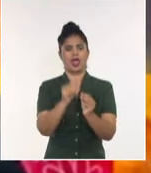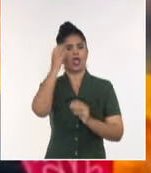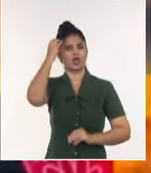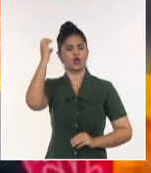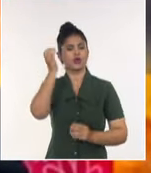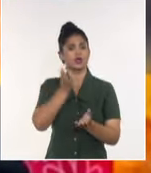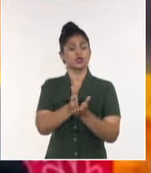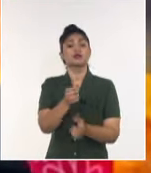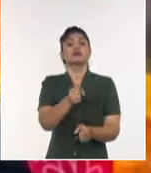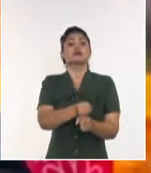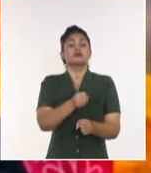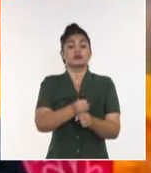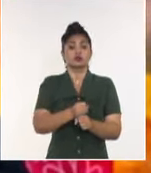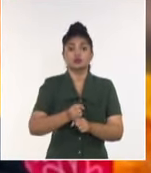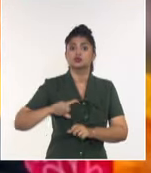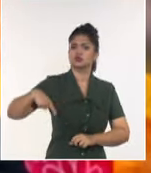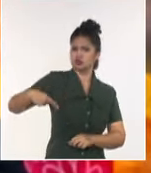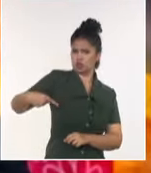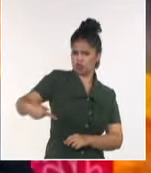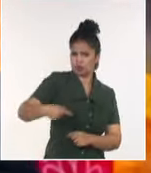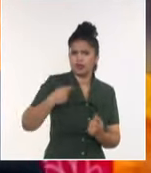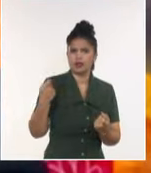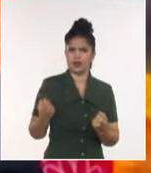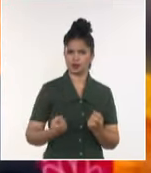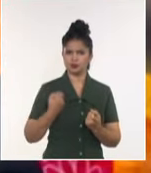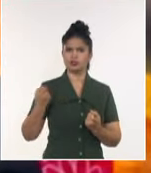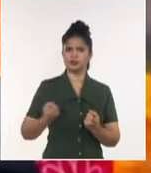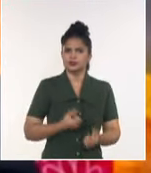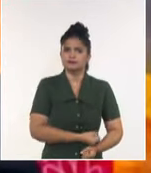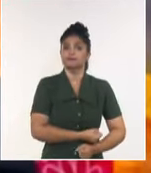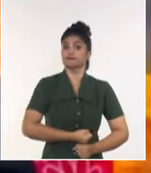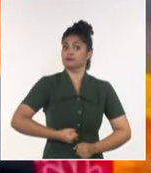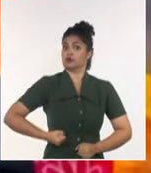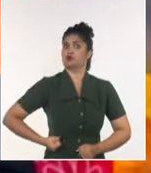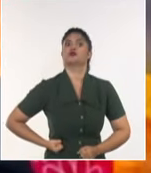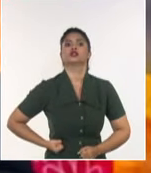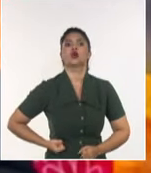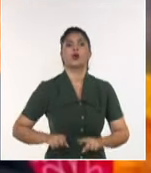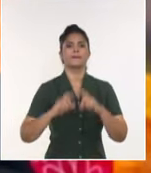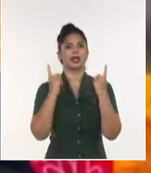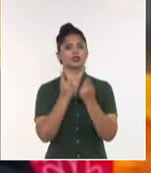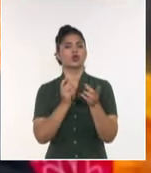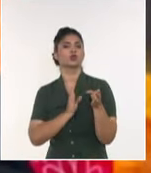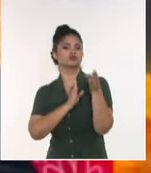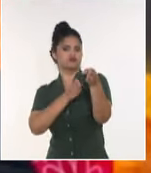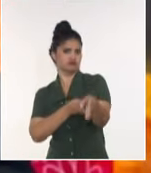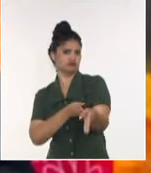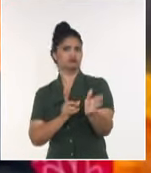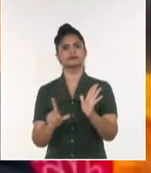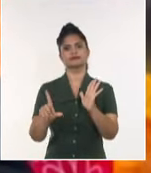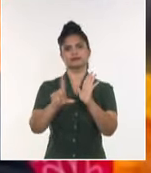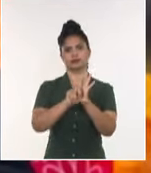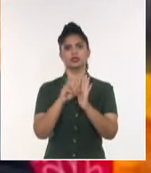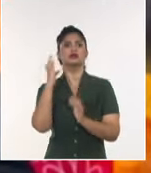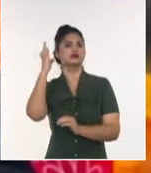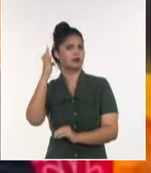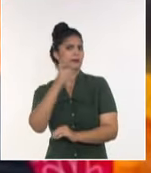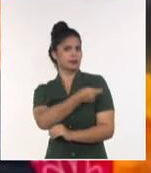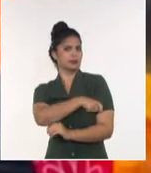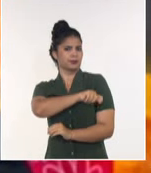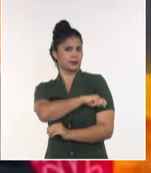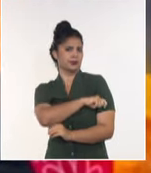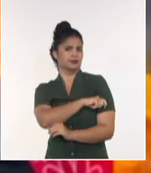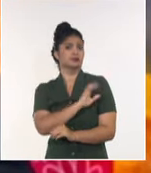día y noche, así como trabaja doña Blanca Lucy, que está por aquí ya haciendo los envueltos, y como trabajan millones